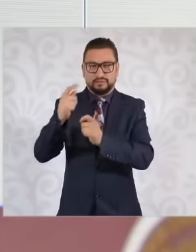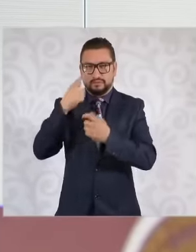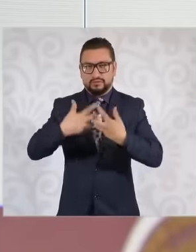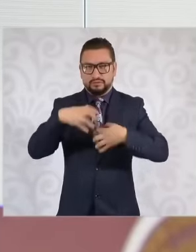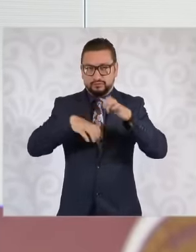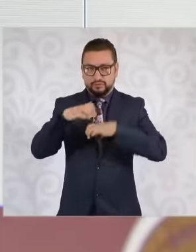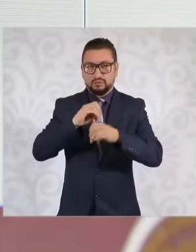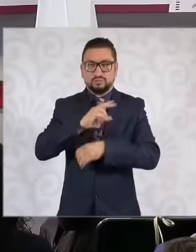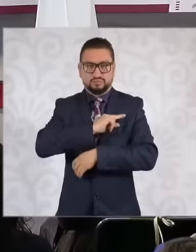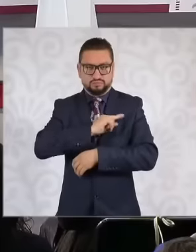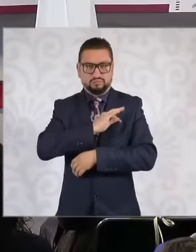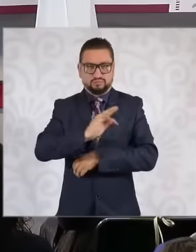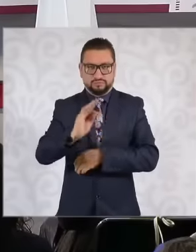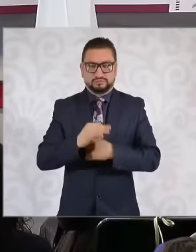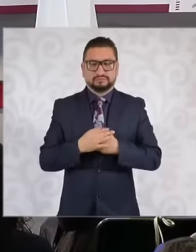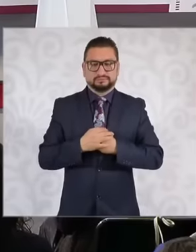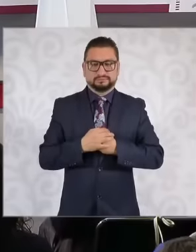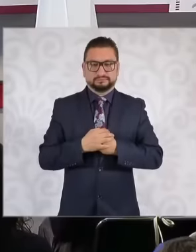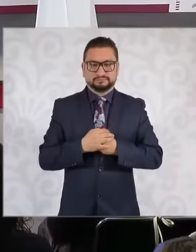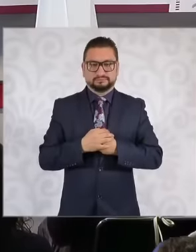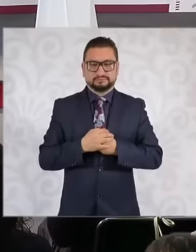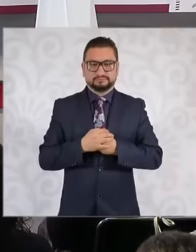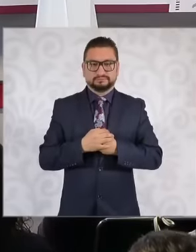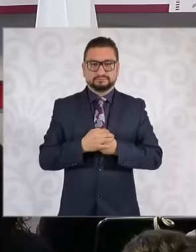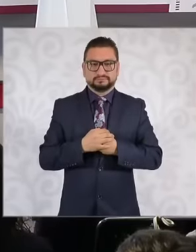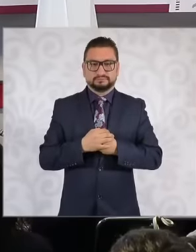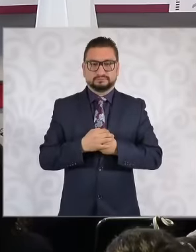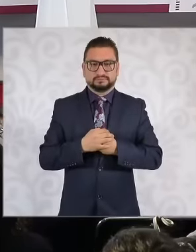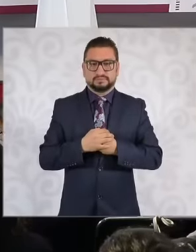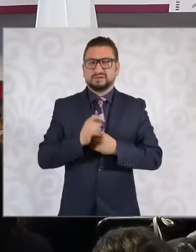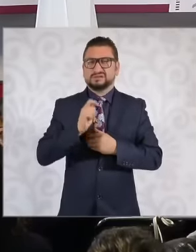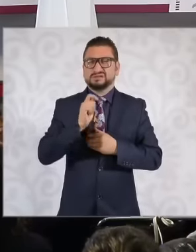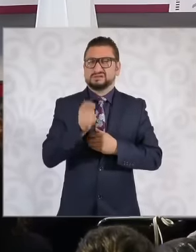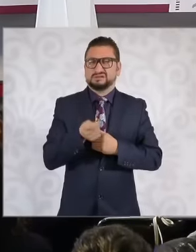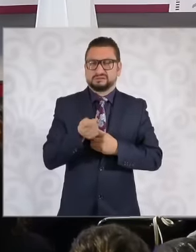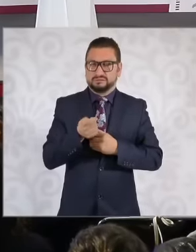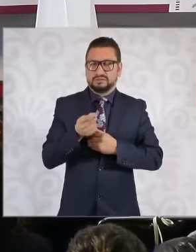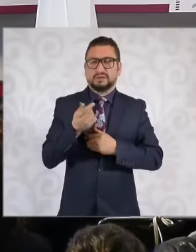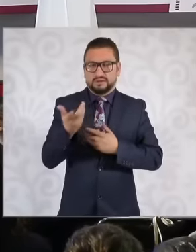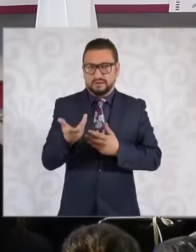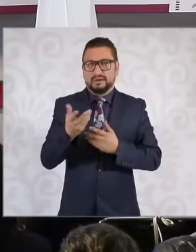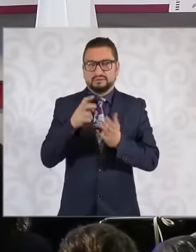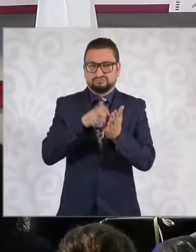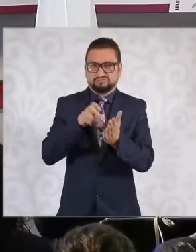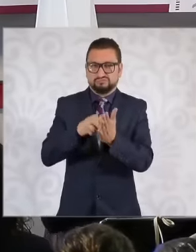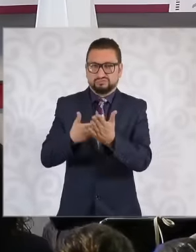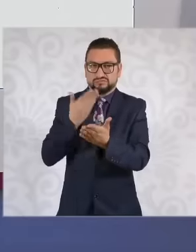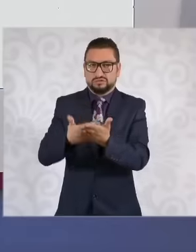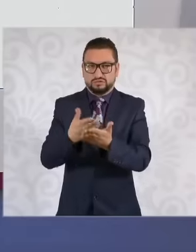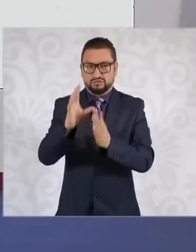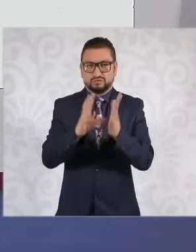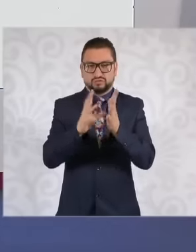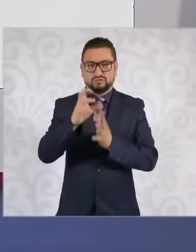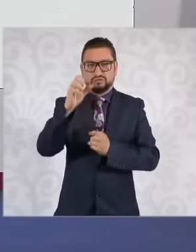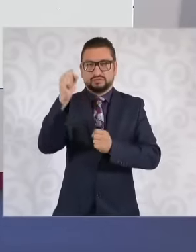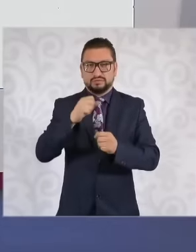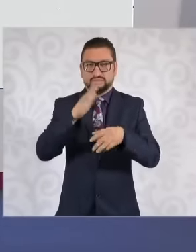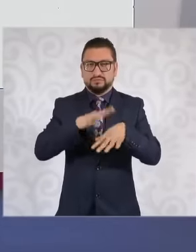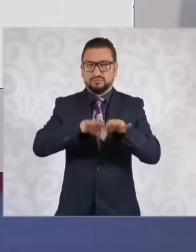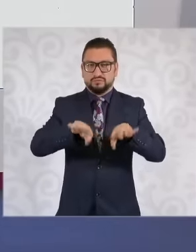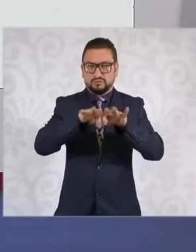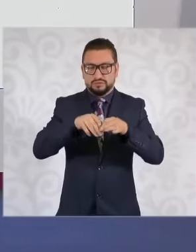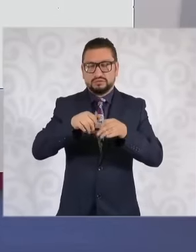a particulares. La que sigue, por favor. ¿Esto qué quiere decir? Que la reforma eleva rango constitucional a preferencia para la